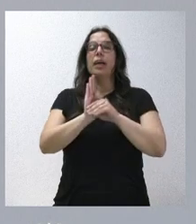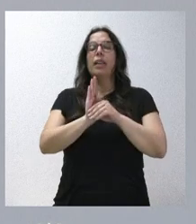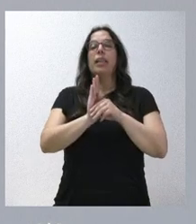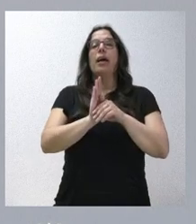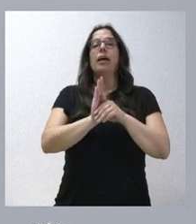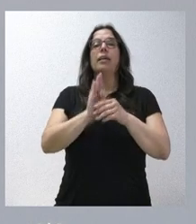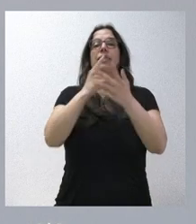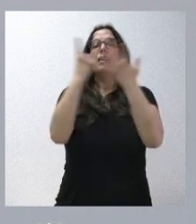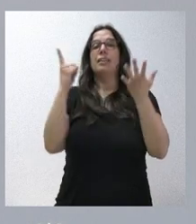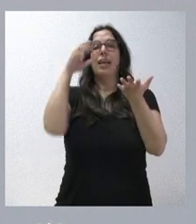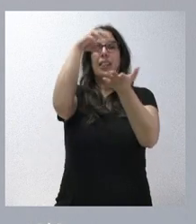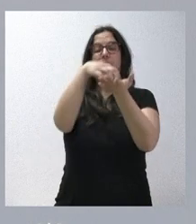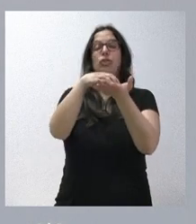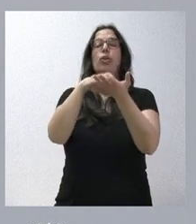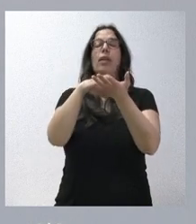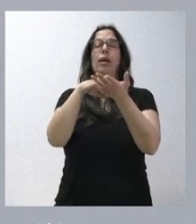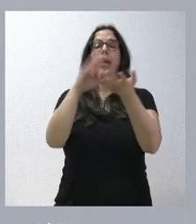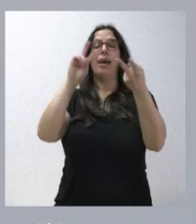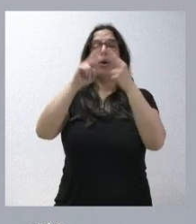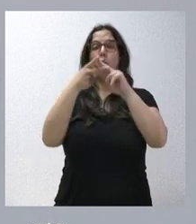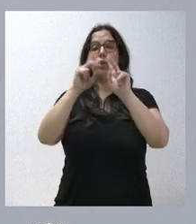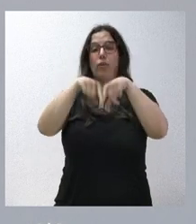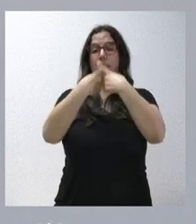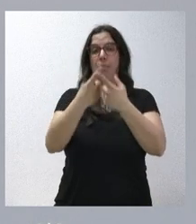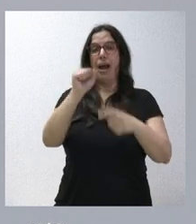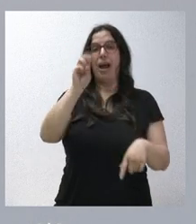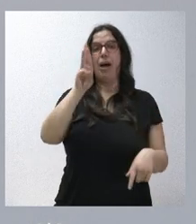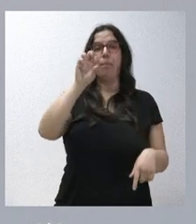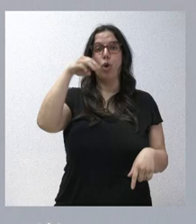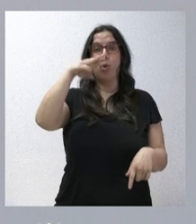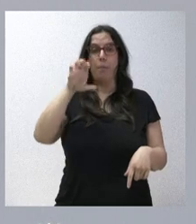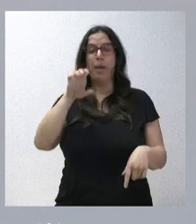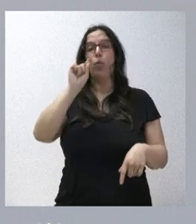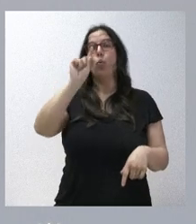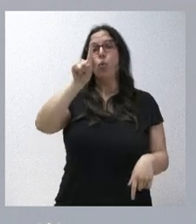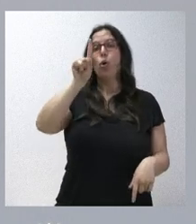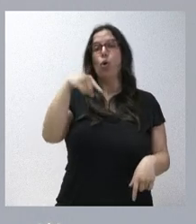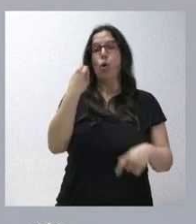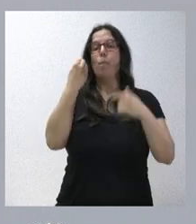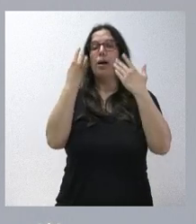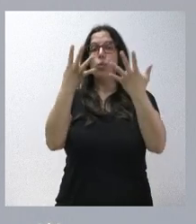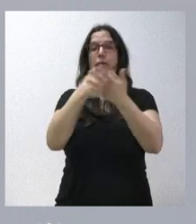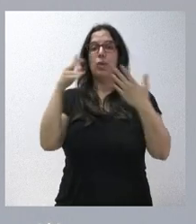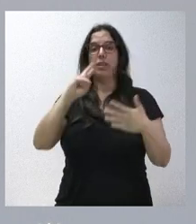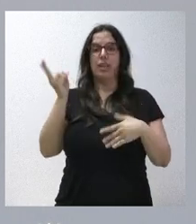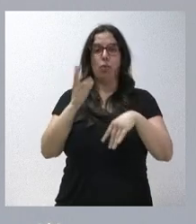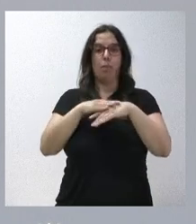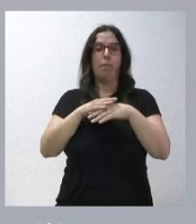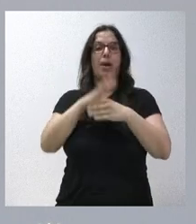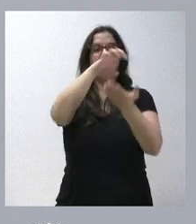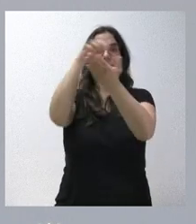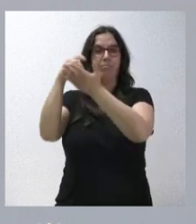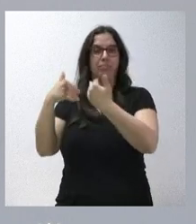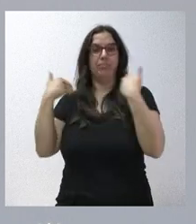encuentro familiar que gestionan la asociación para la protección del menor a prome por 1,9 millones de euros se